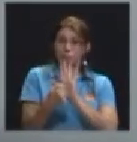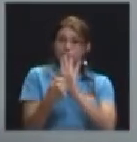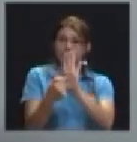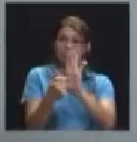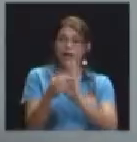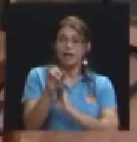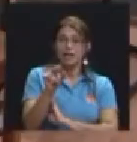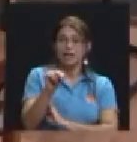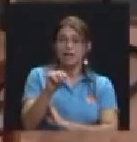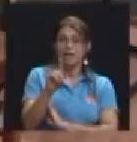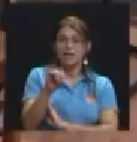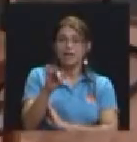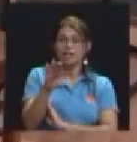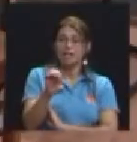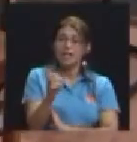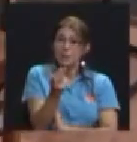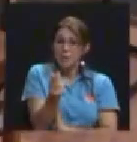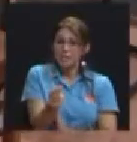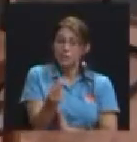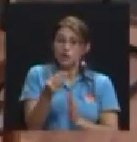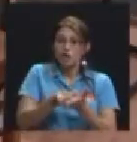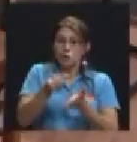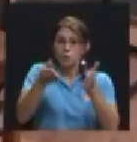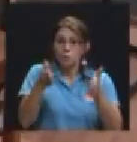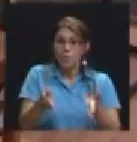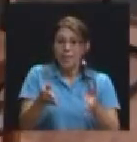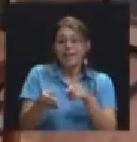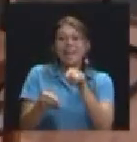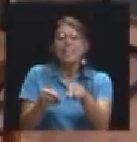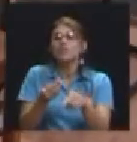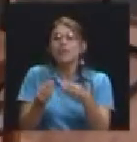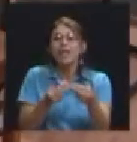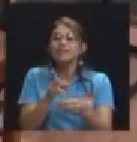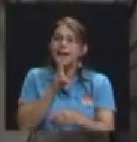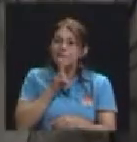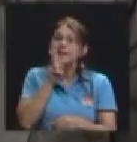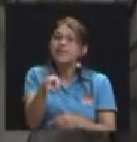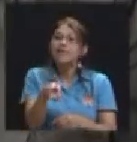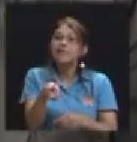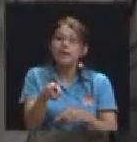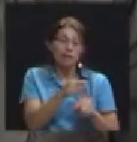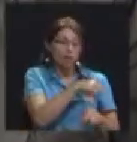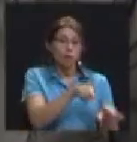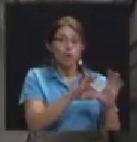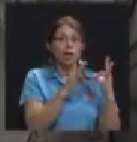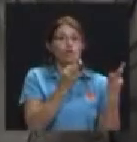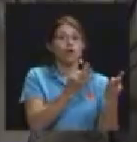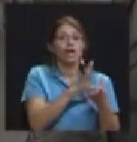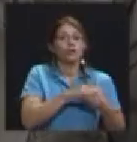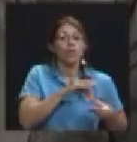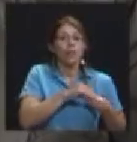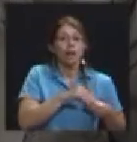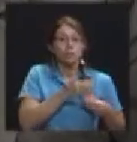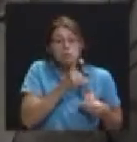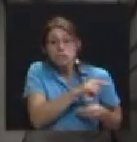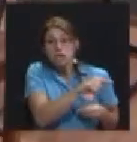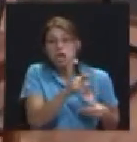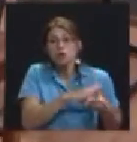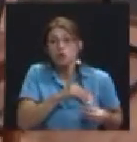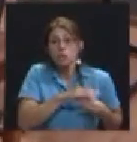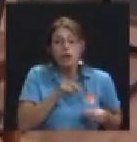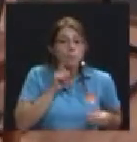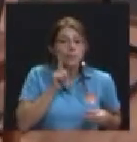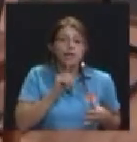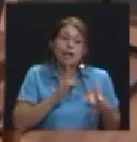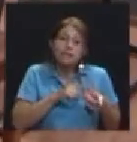la verdad que contaron los hogares. Si los hogares contaron puras mentiras, es la mentira, pero fueron los hogares,